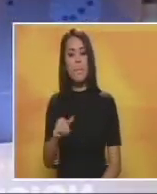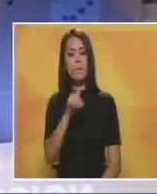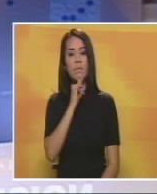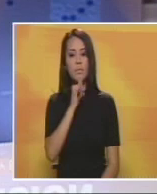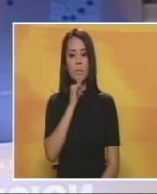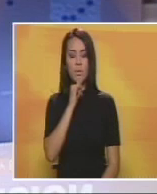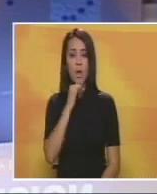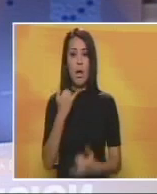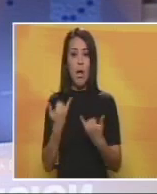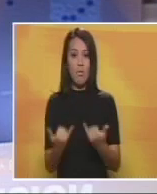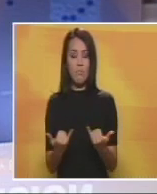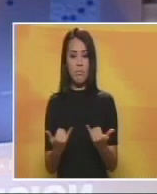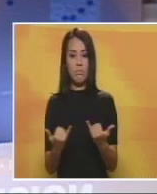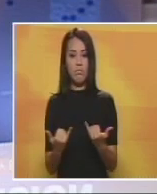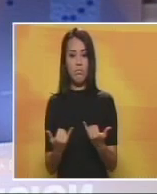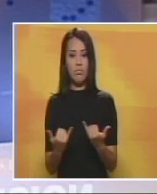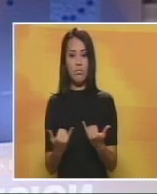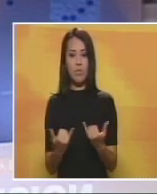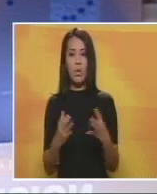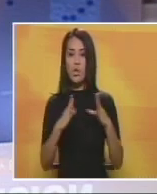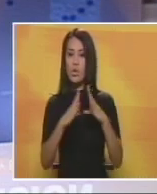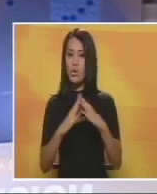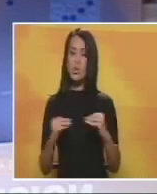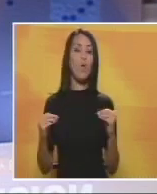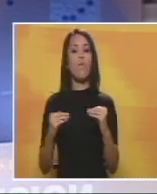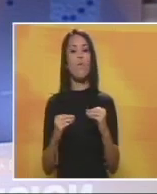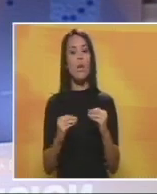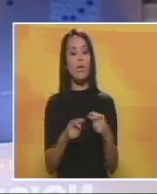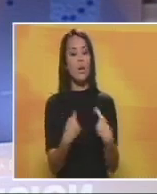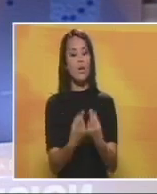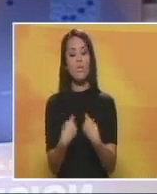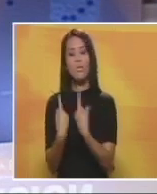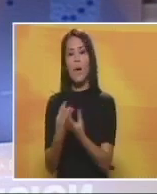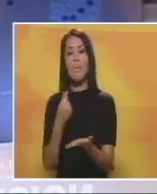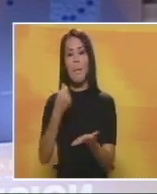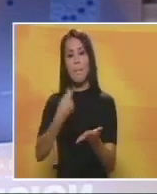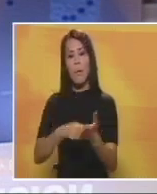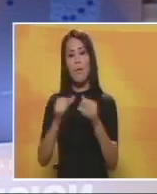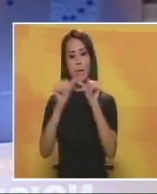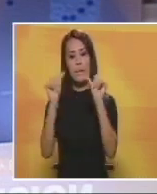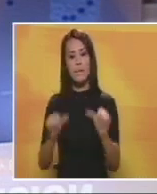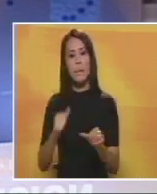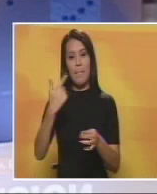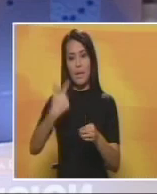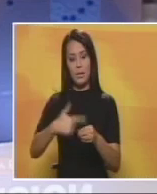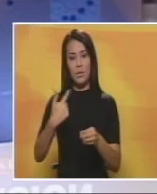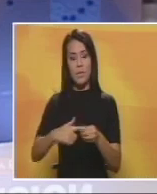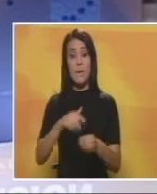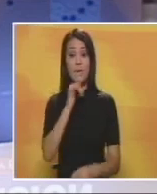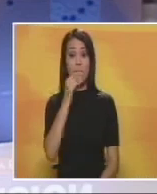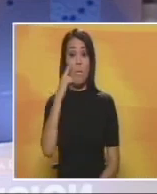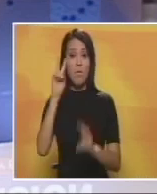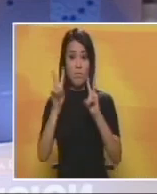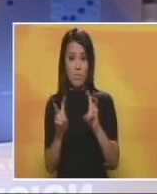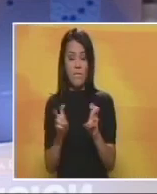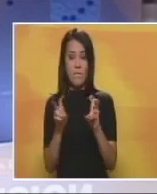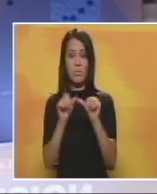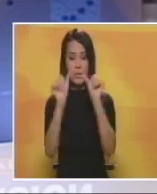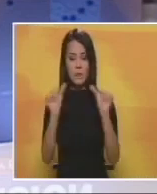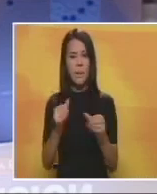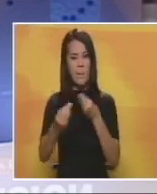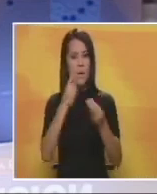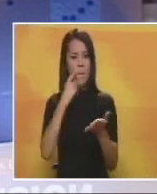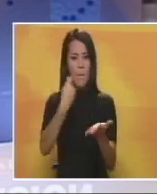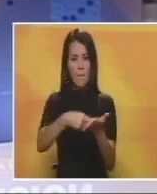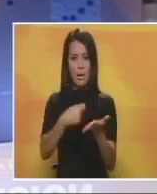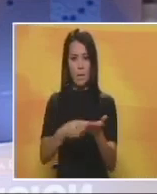informó que ya están instaladas todas las unidades de pago para el Sistema Nacional de Cobro de la Gasolina. Calificó la nueva modalidad como